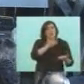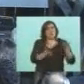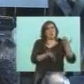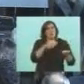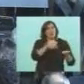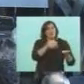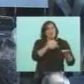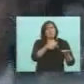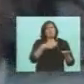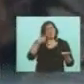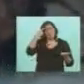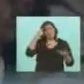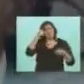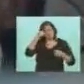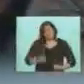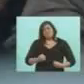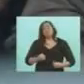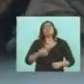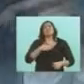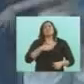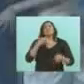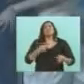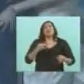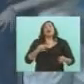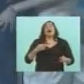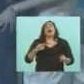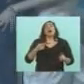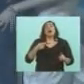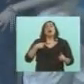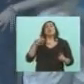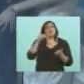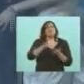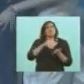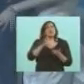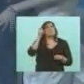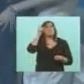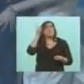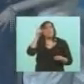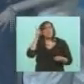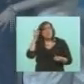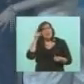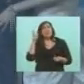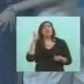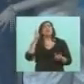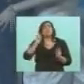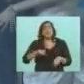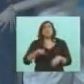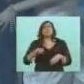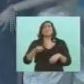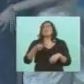estoy absolutamente convencida. Vamos también a lanzar otras ideas con bienes que se registran